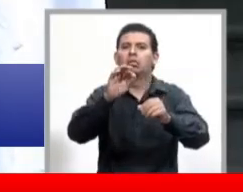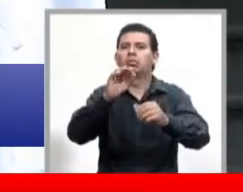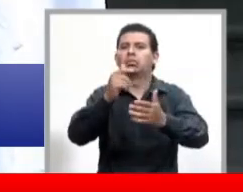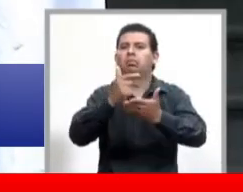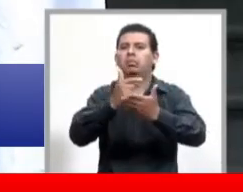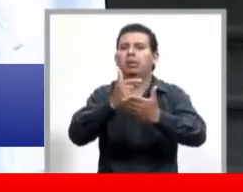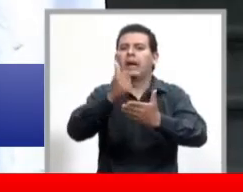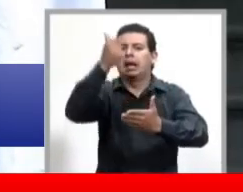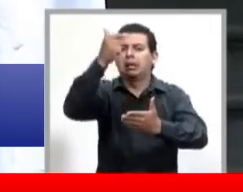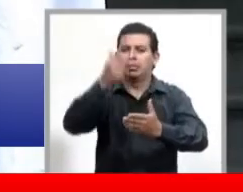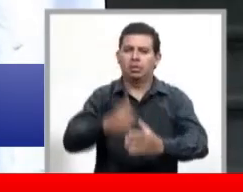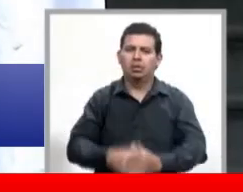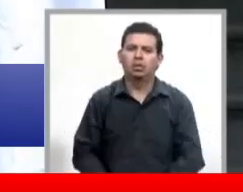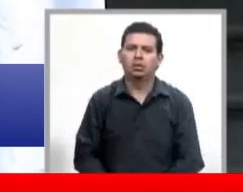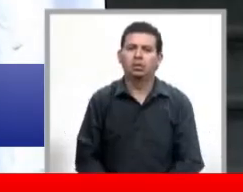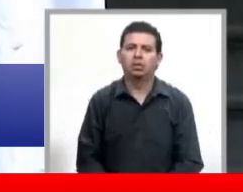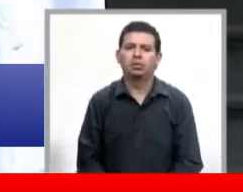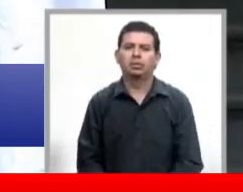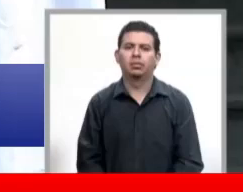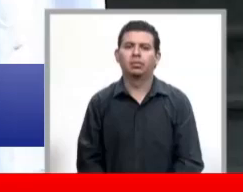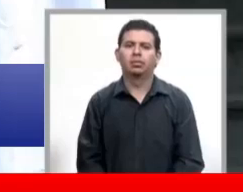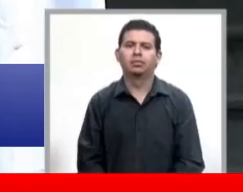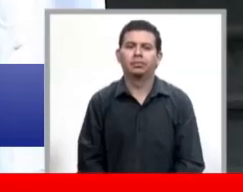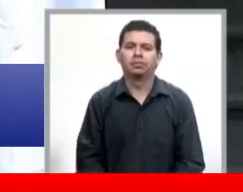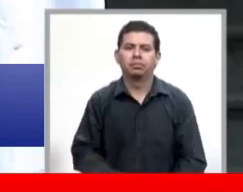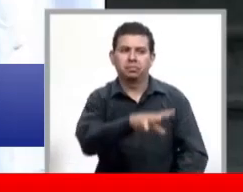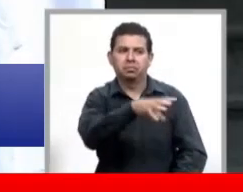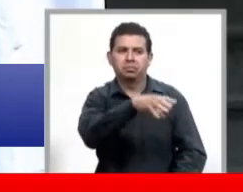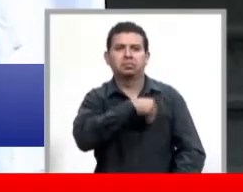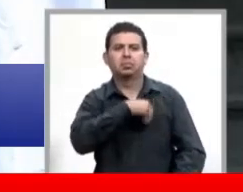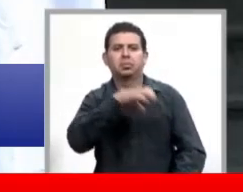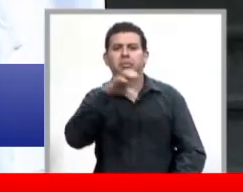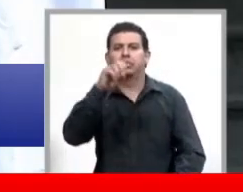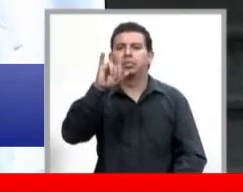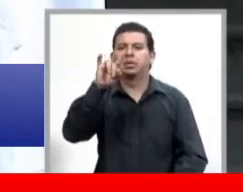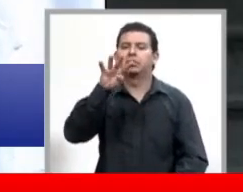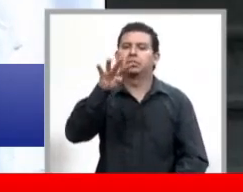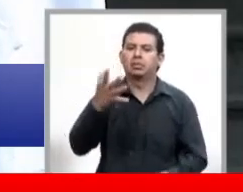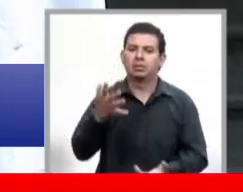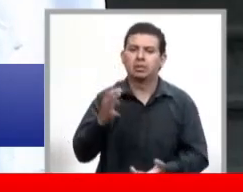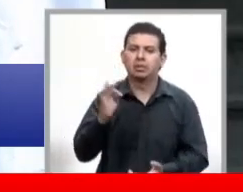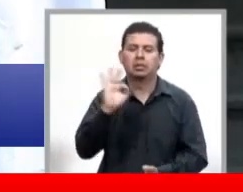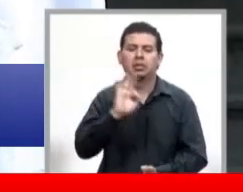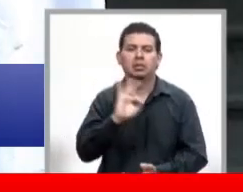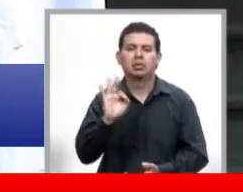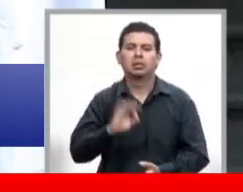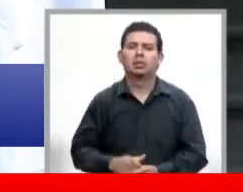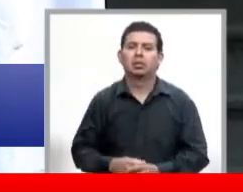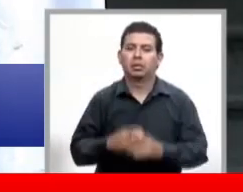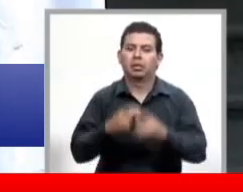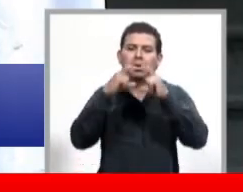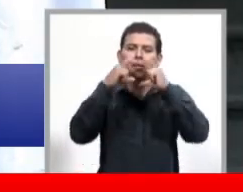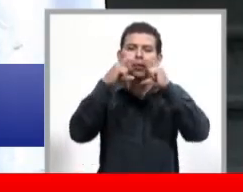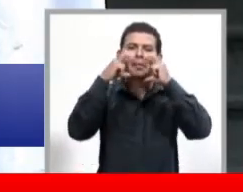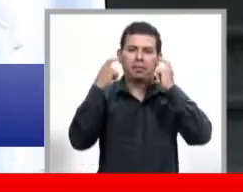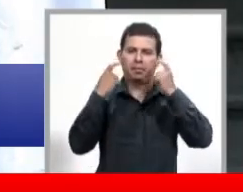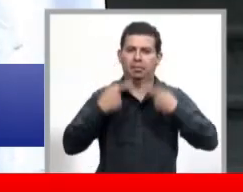comunes para el contagio del COVID-19. Si uno tiene su